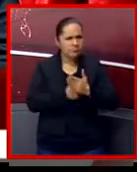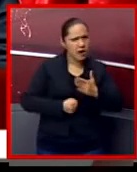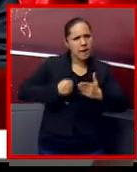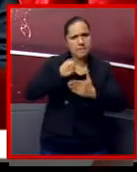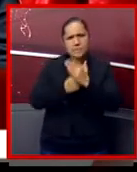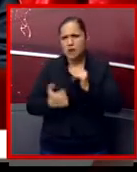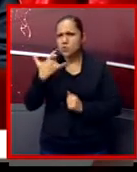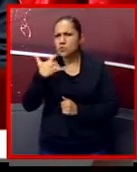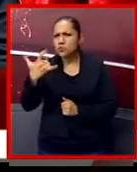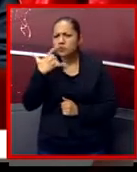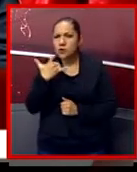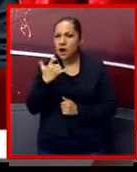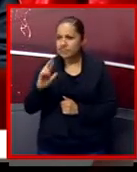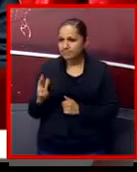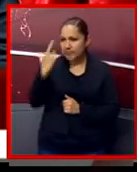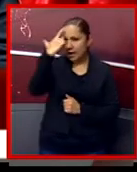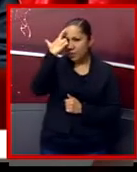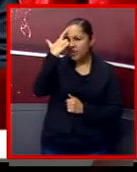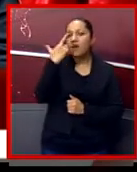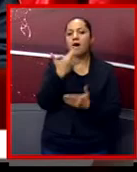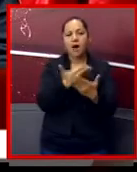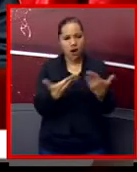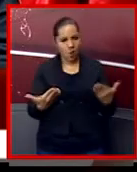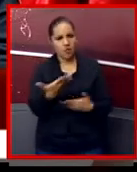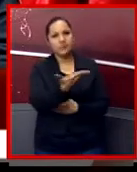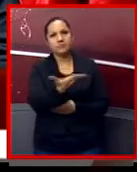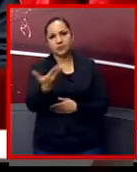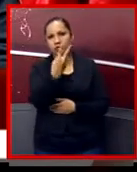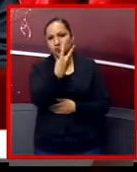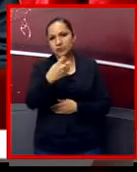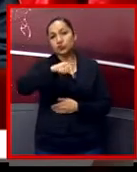con 212 compañeras diputadas.